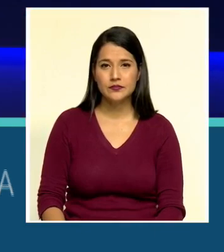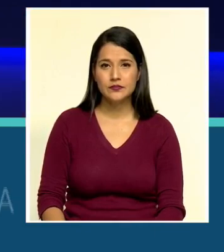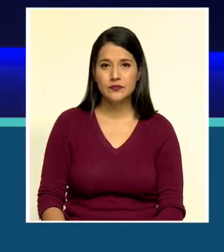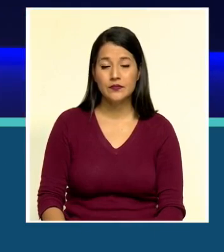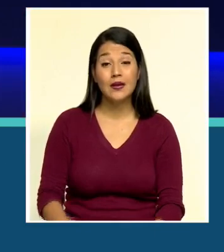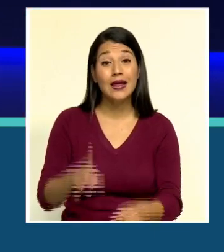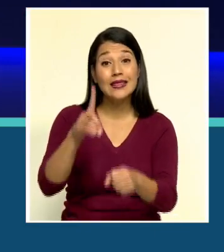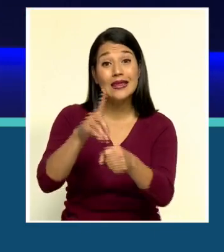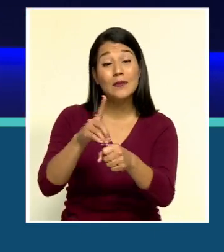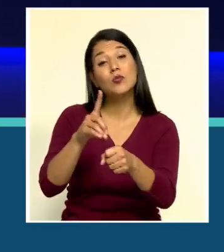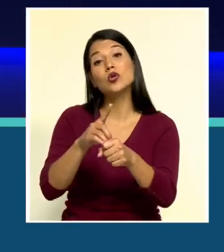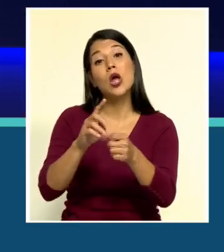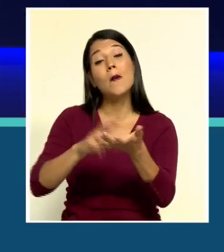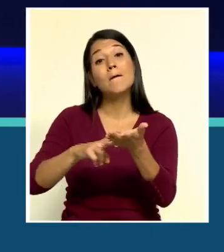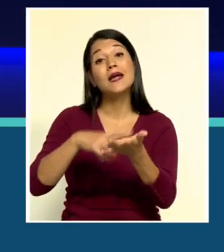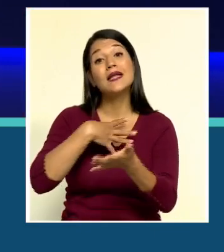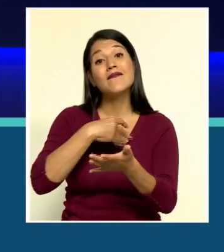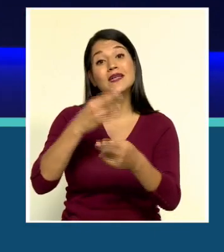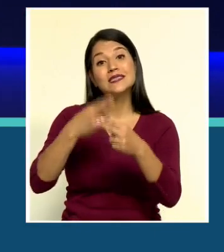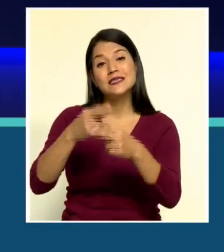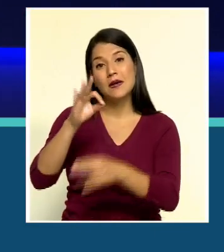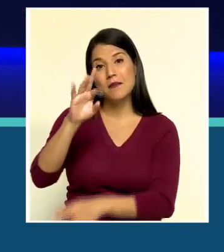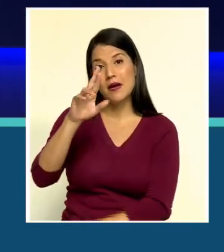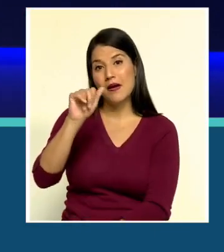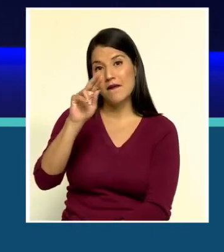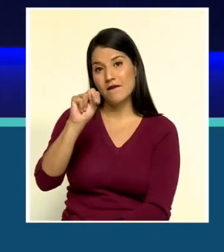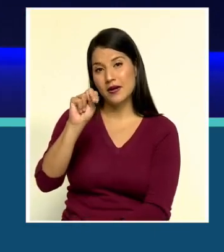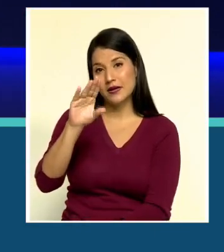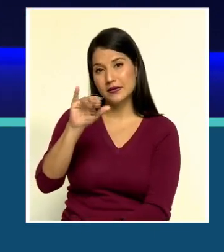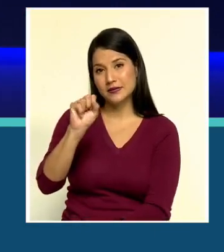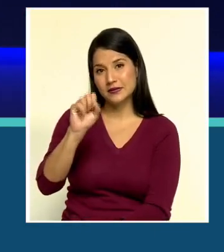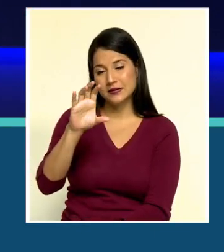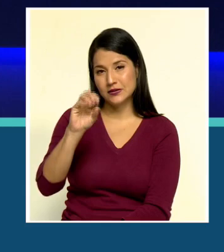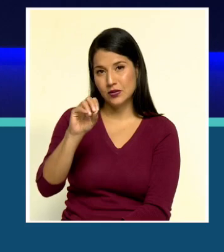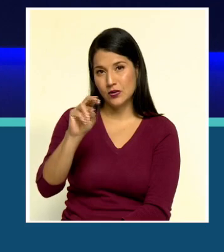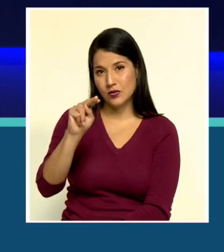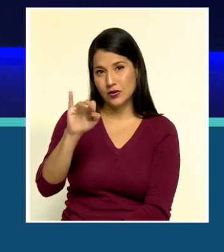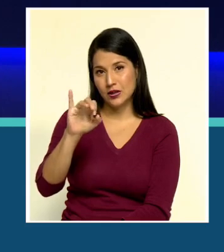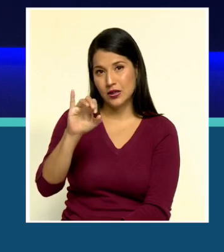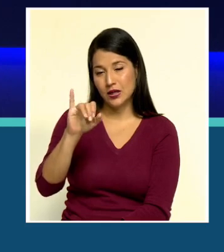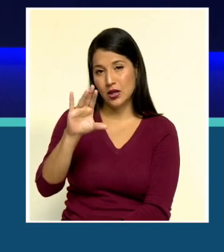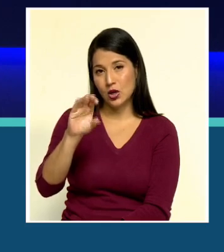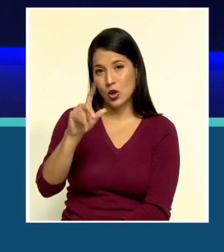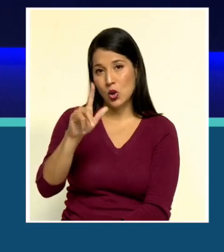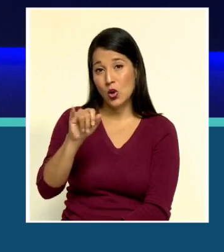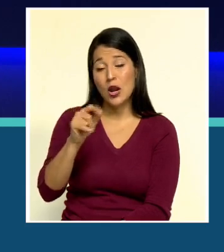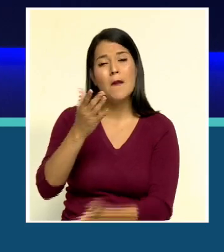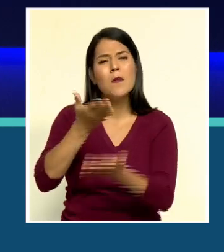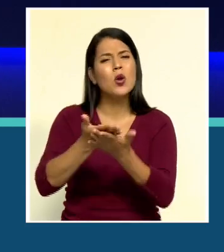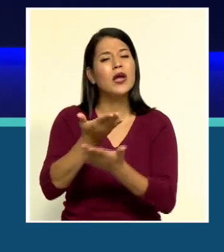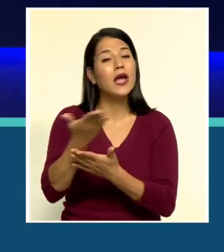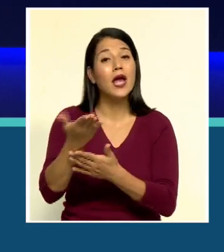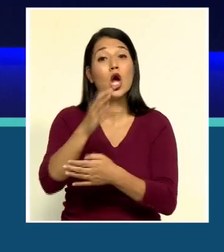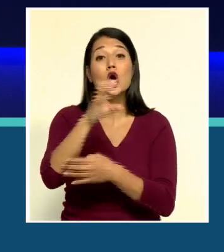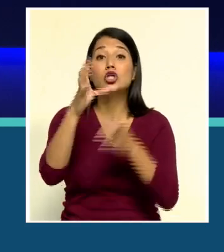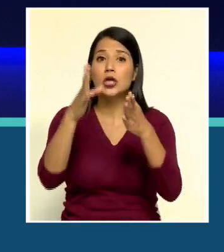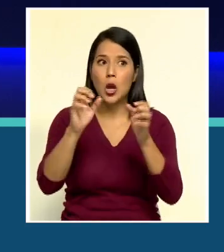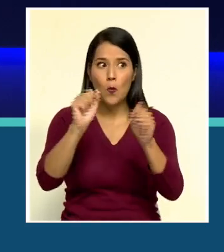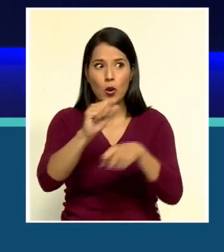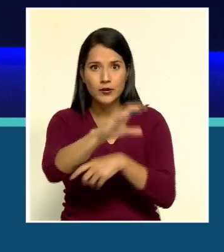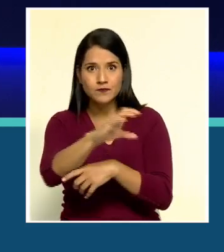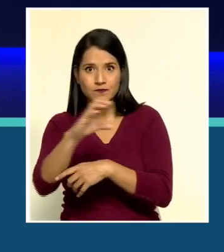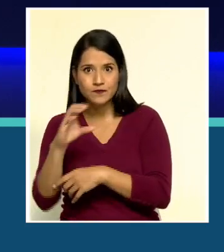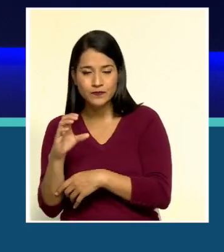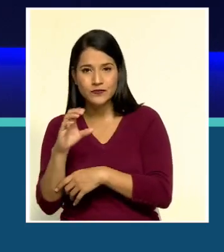El diputado liberacionista Francisco Nicolás propone que los costarricenses puedan optar por el retiro del 30% del